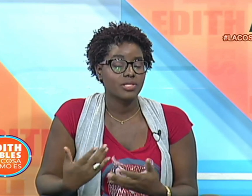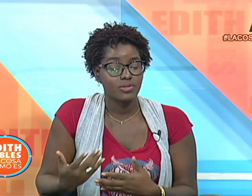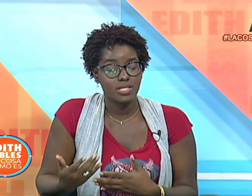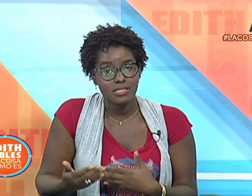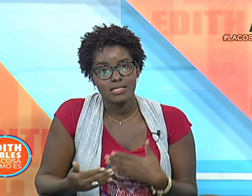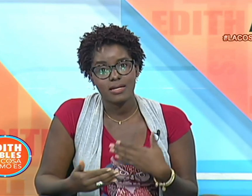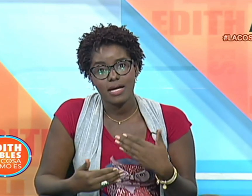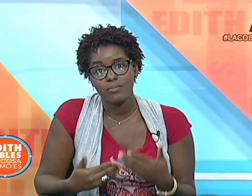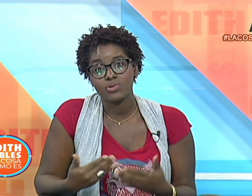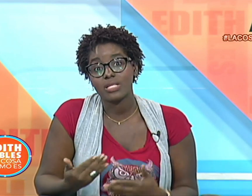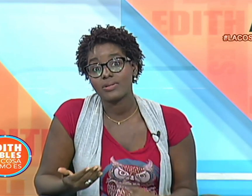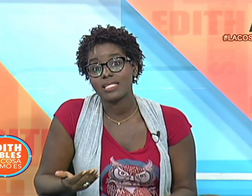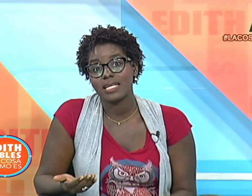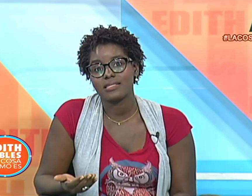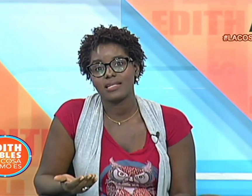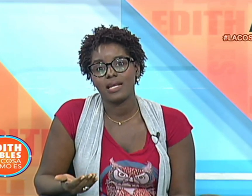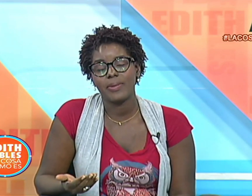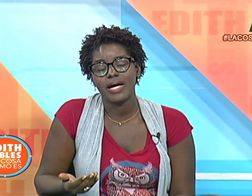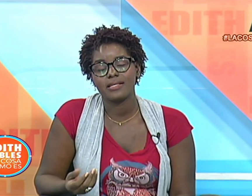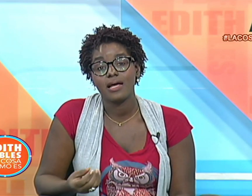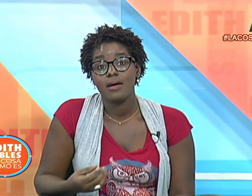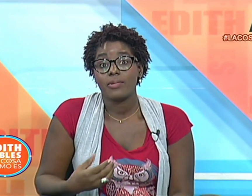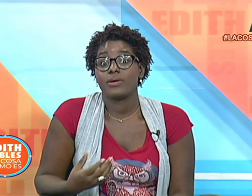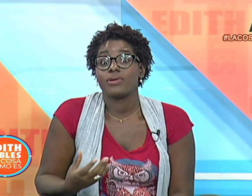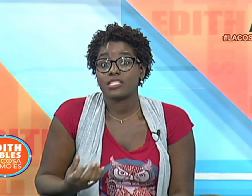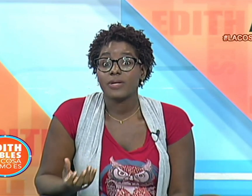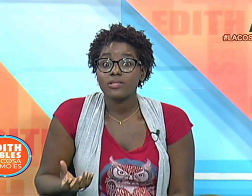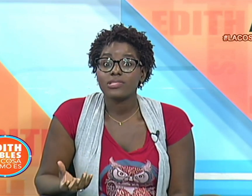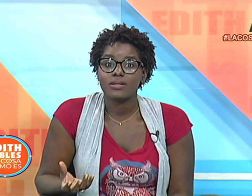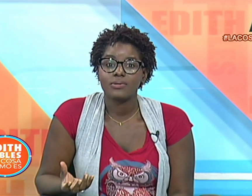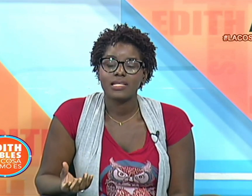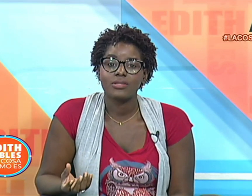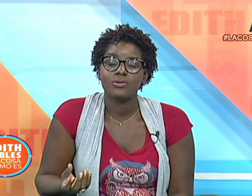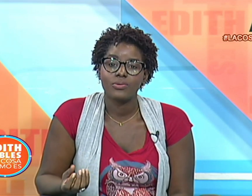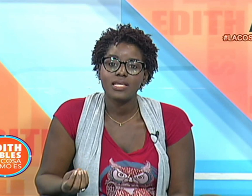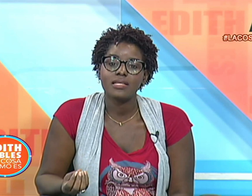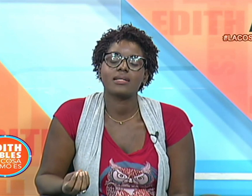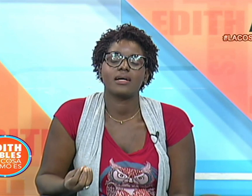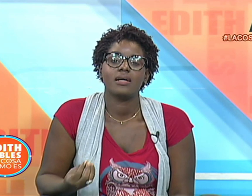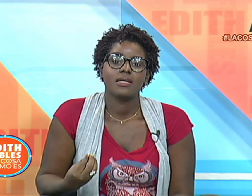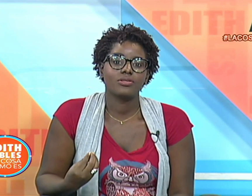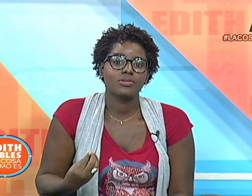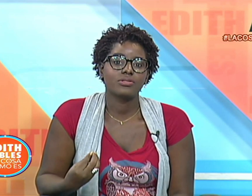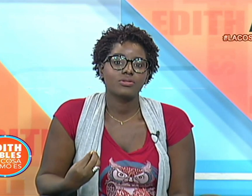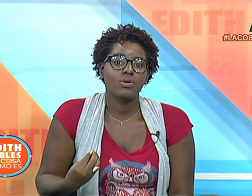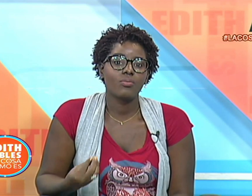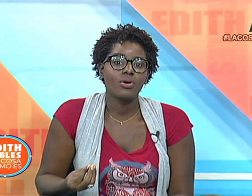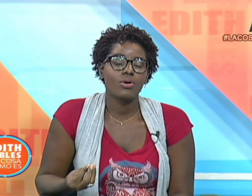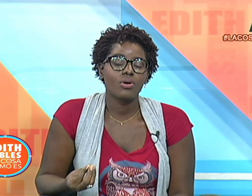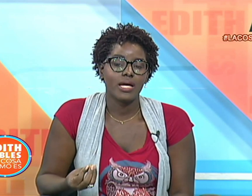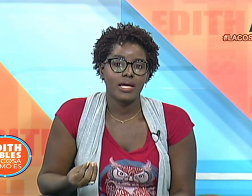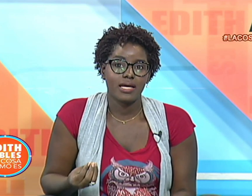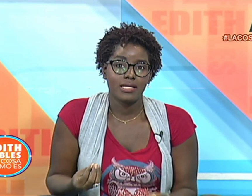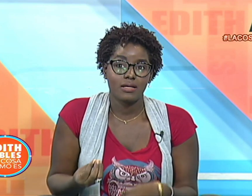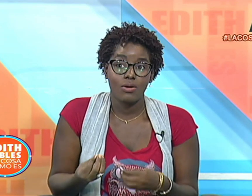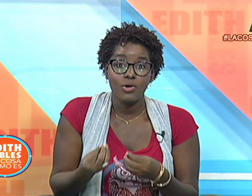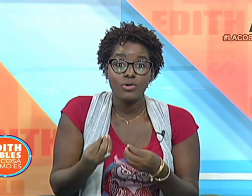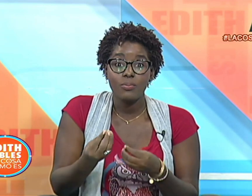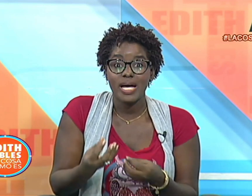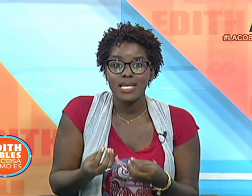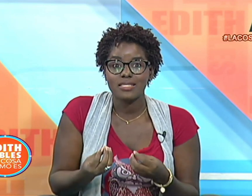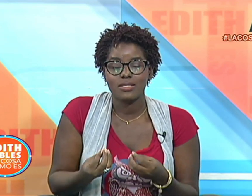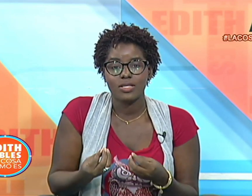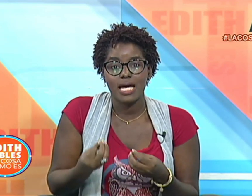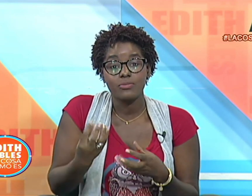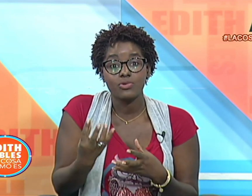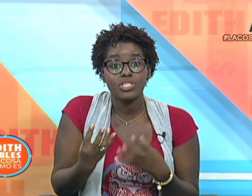inversionistas han mostrado interés en el país pero hay un aspecto de seguridad jurídica entonces como como en